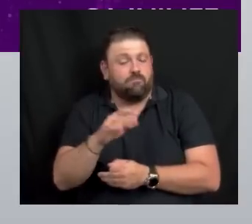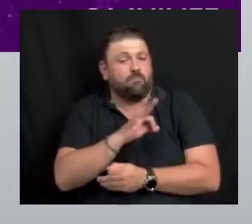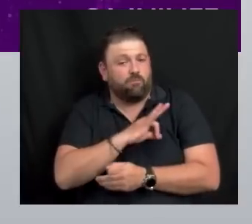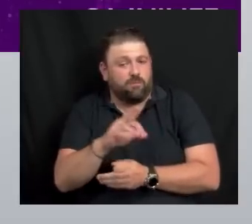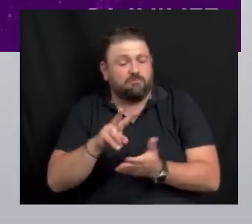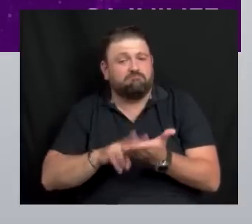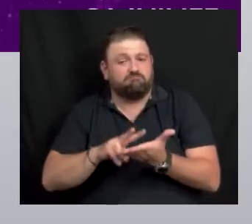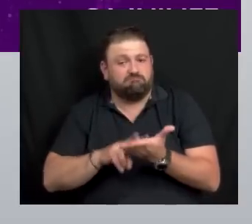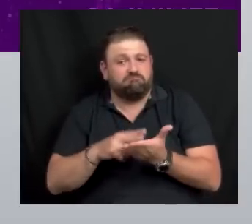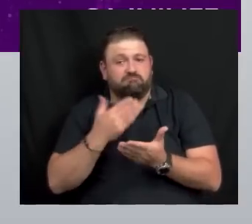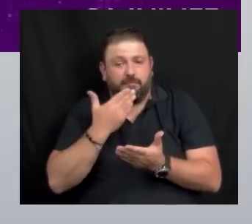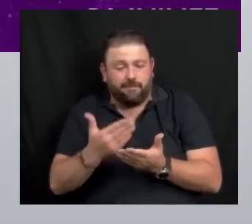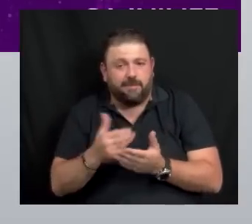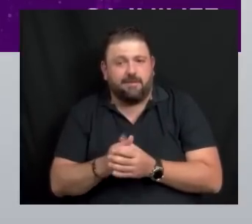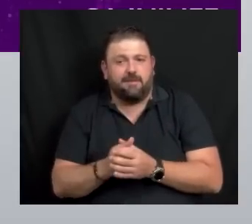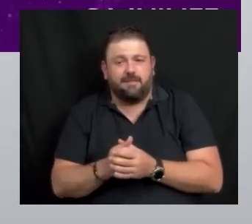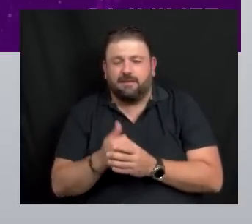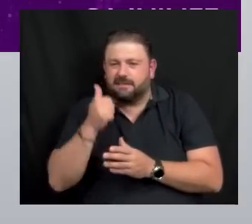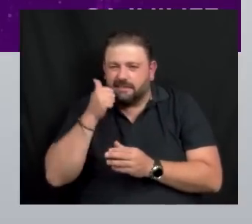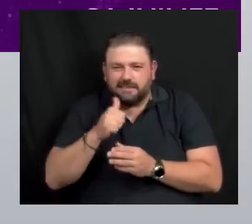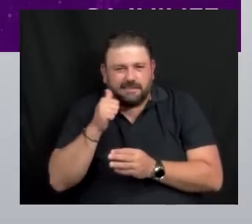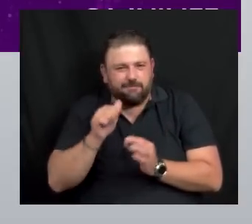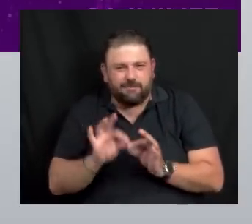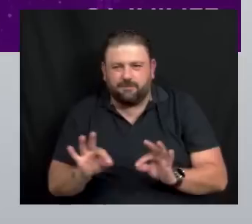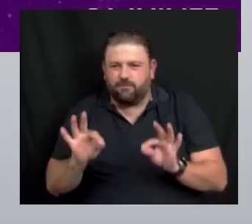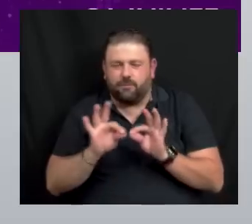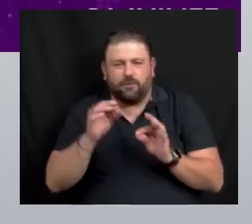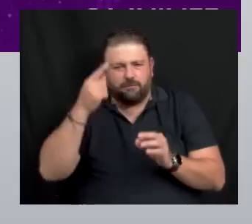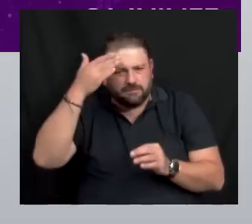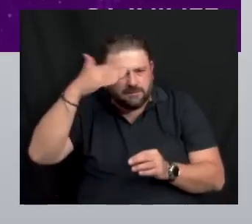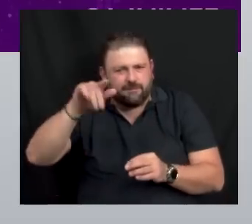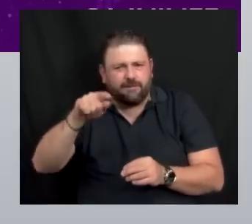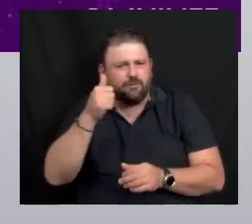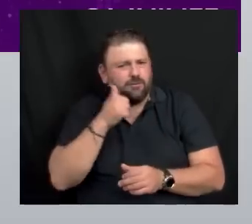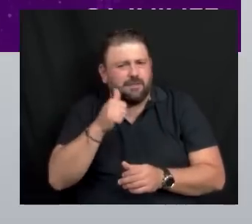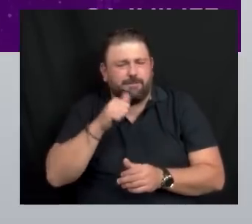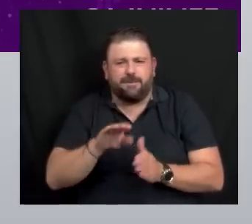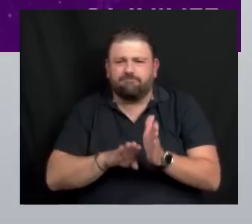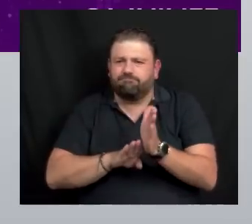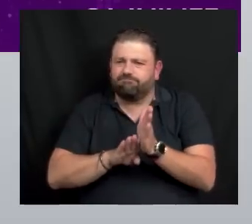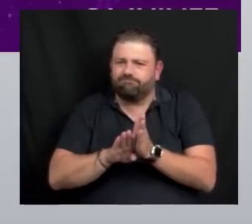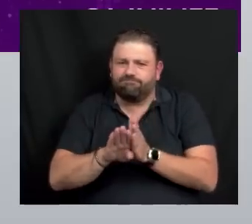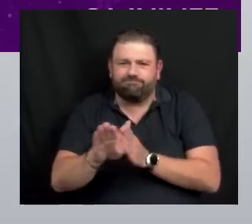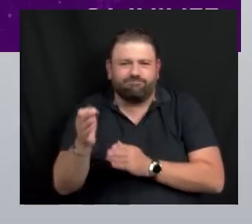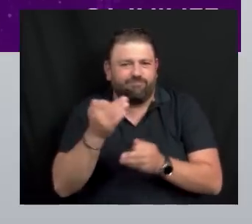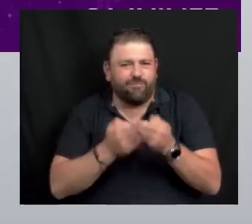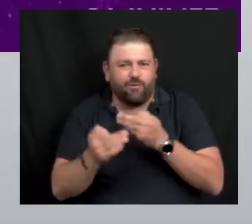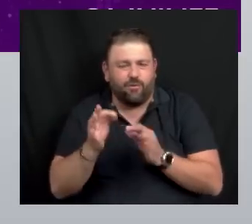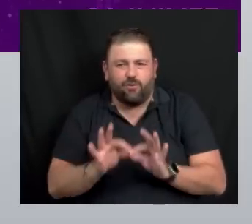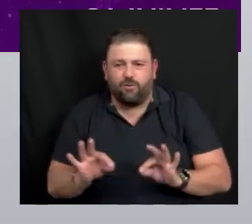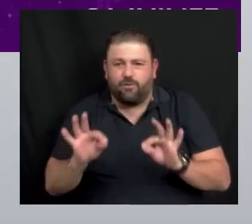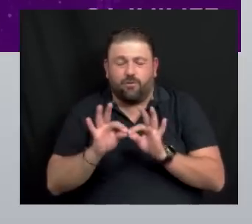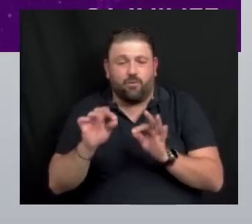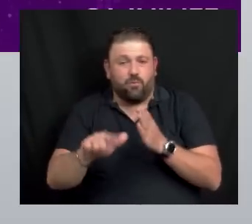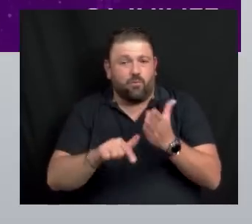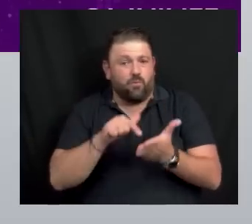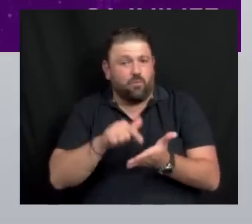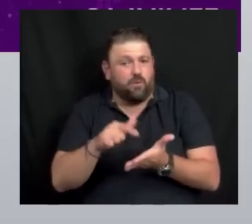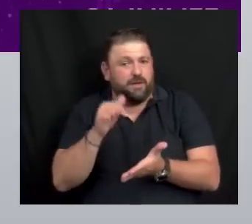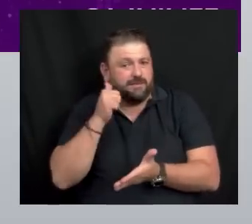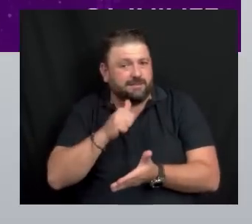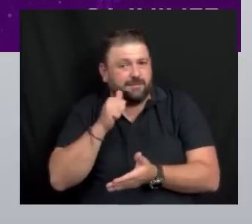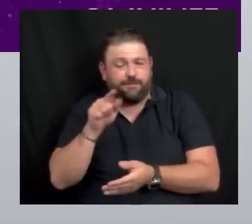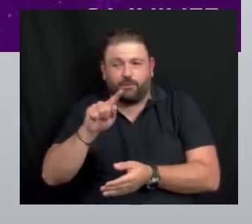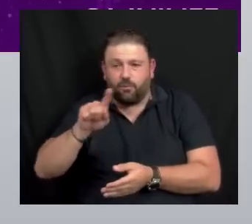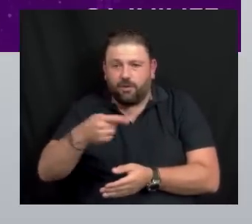valioso que eres. Y saber que esto siempre lo vas a cuidar mucho. A final de cuentas, cuando te instalas en un lugar donde eres